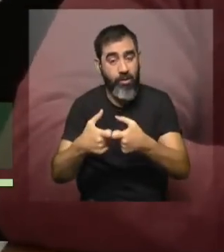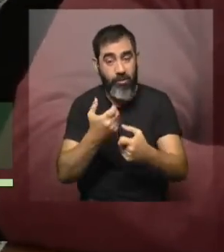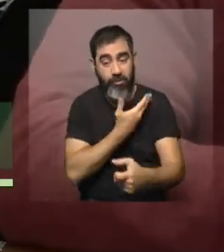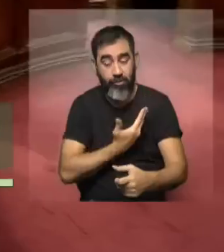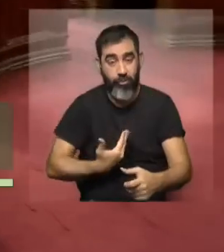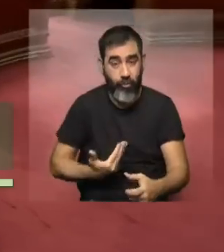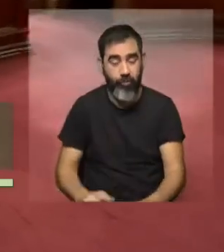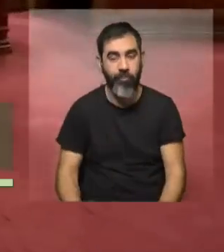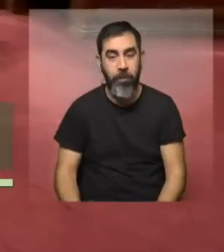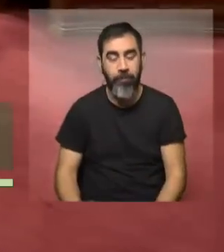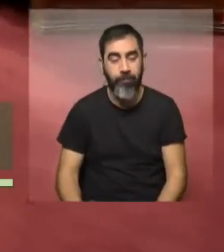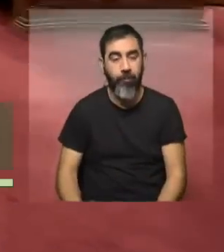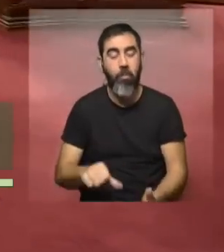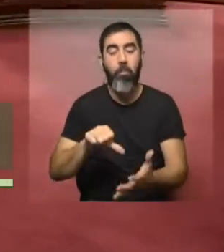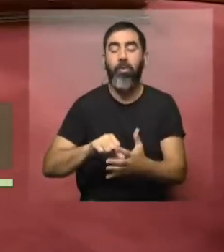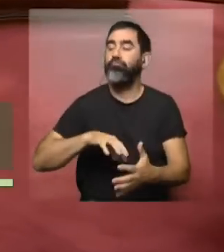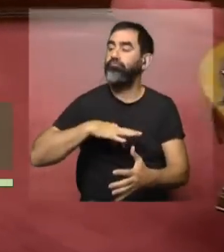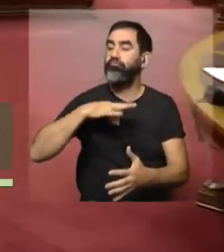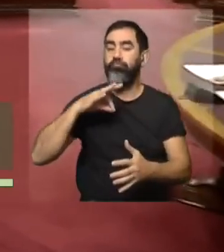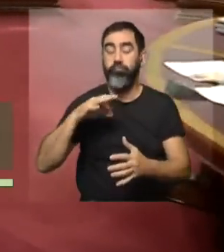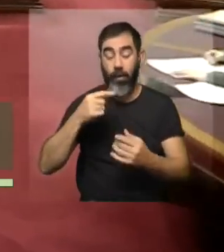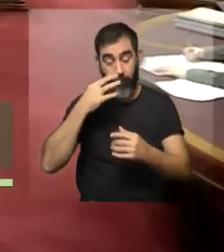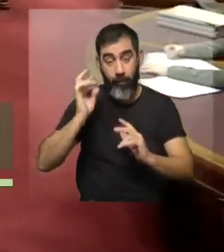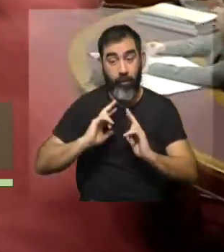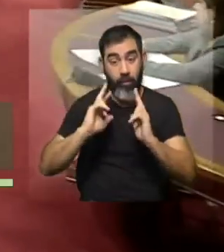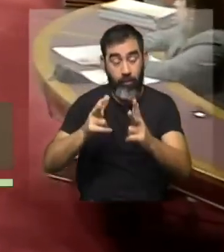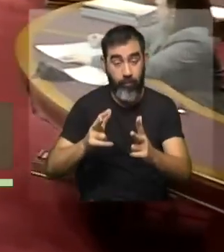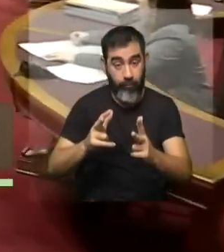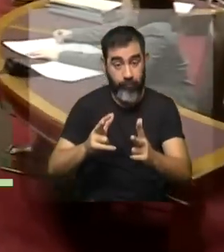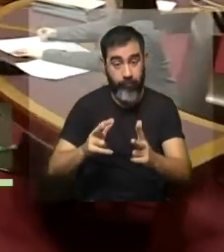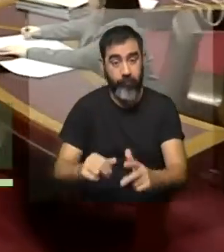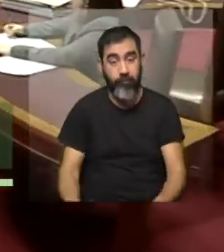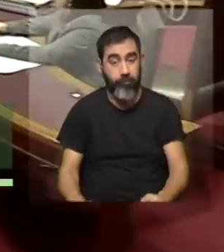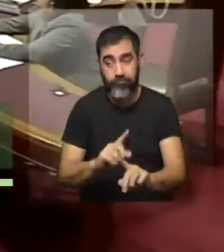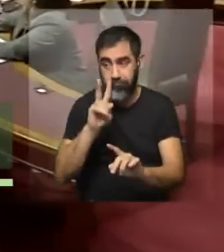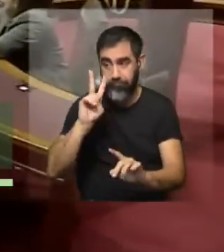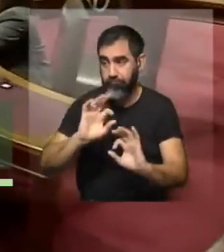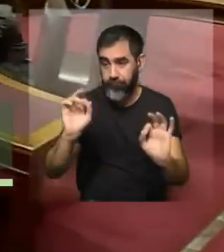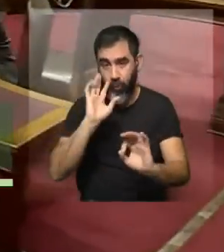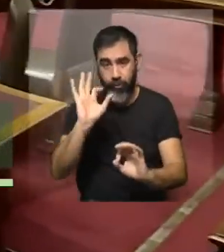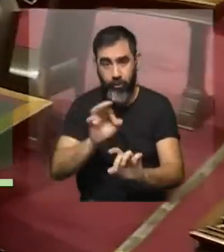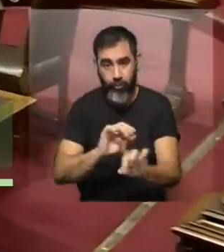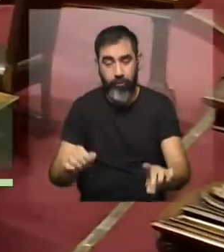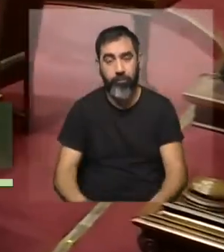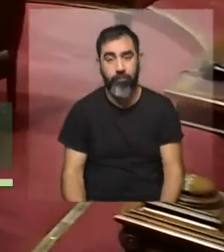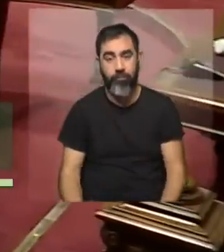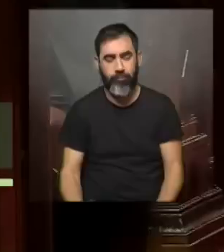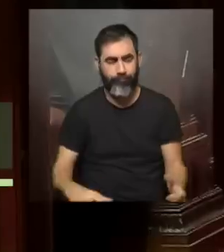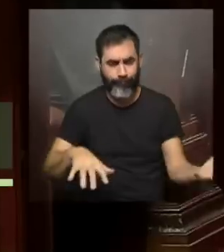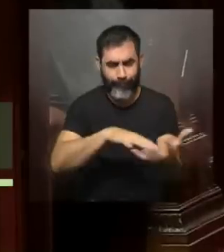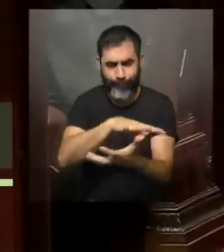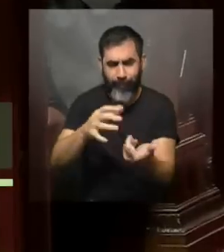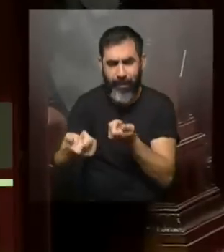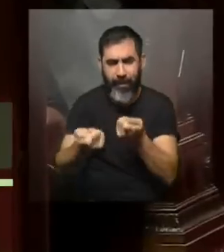y un país exista que nosotros les hemos dicho que en realidad no lo vemos de esa forma una desprolijidad